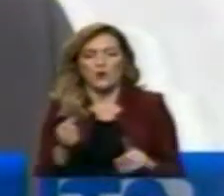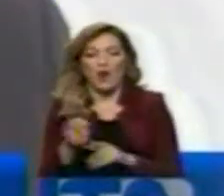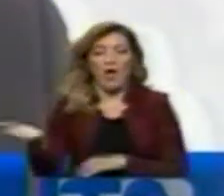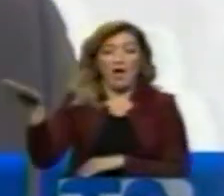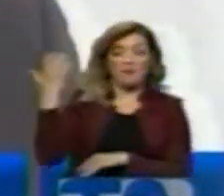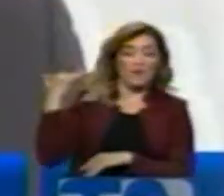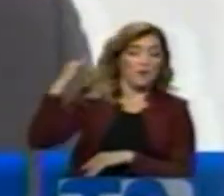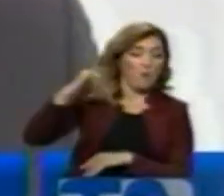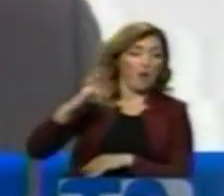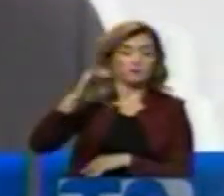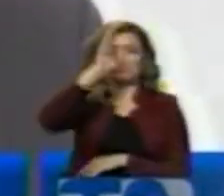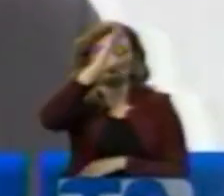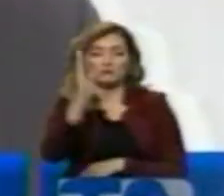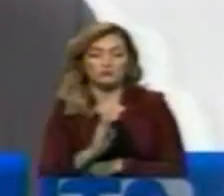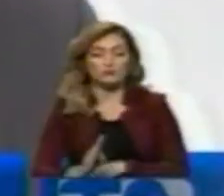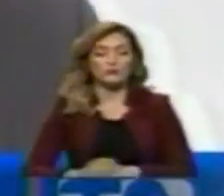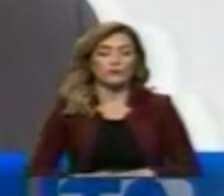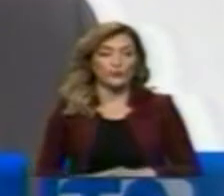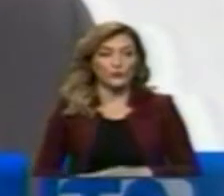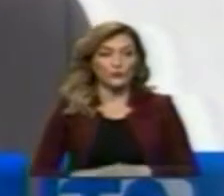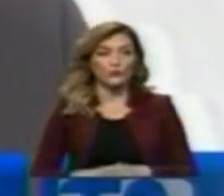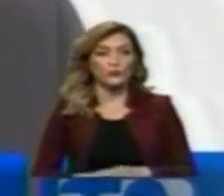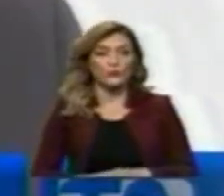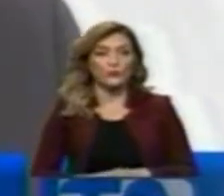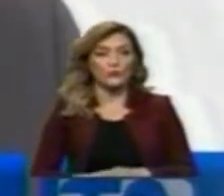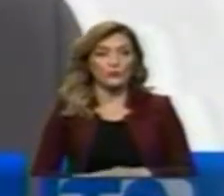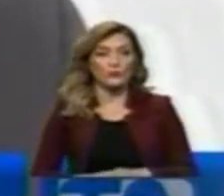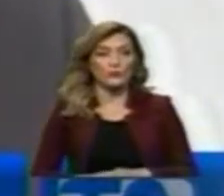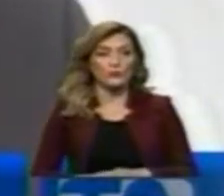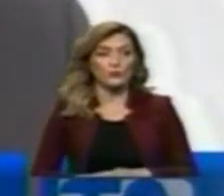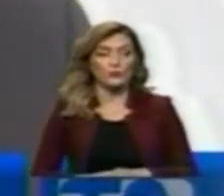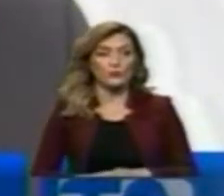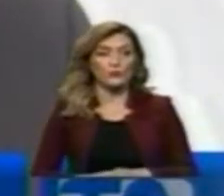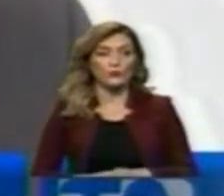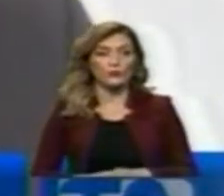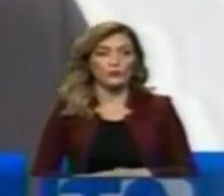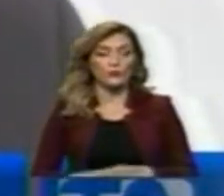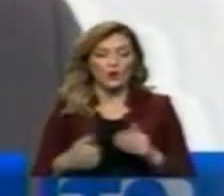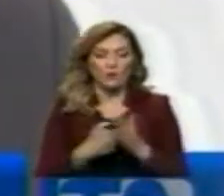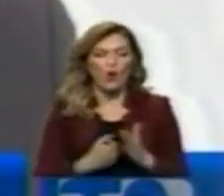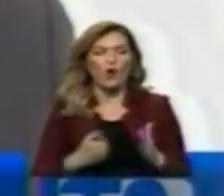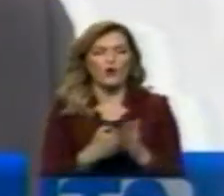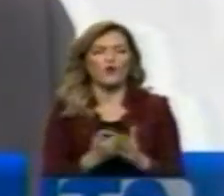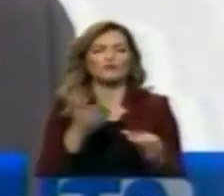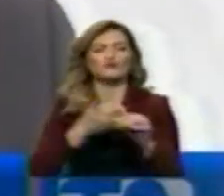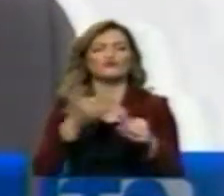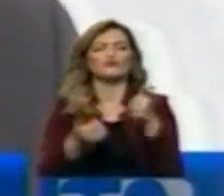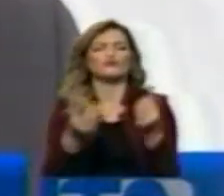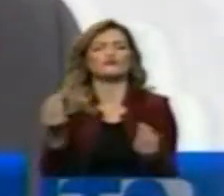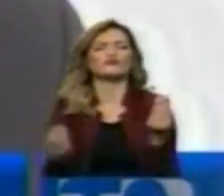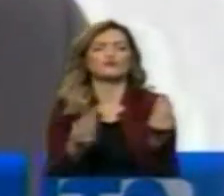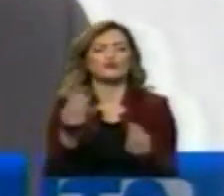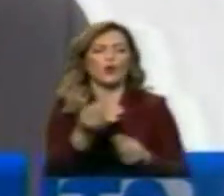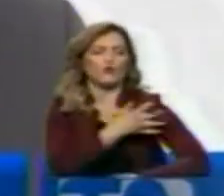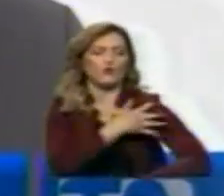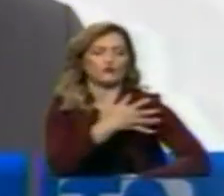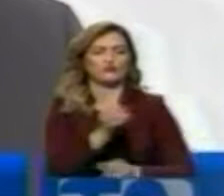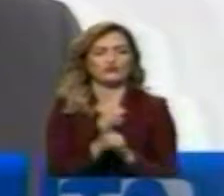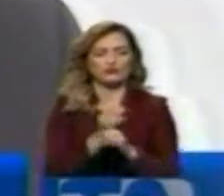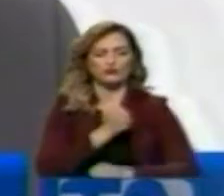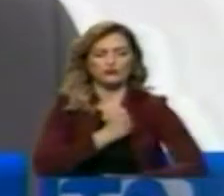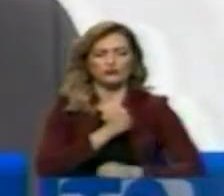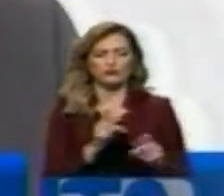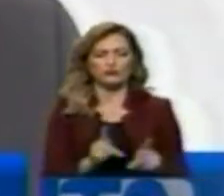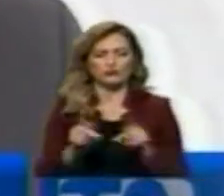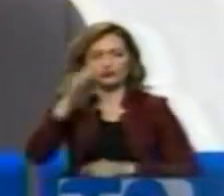país. Para combatir con éxito estas nuevas amenazas, debemos seguir fortaleciendo nuestra institucionalidad y preparando a